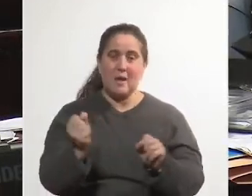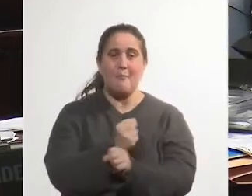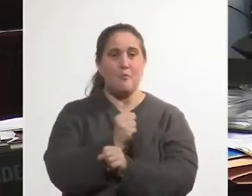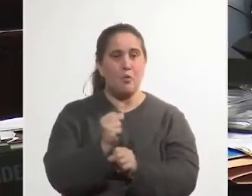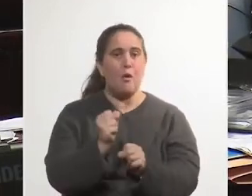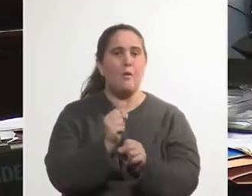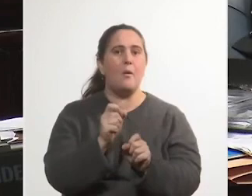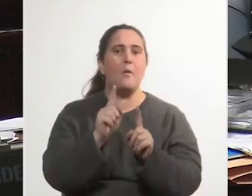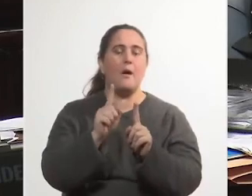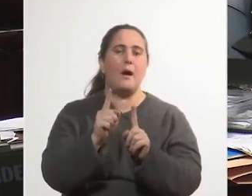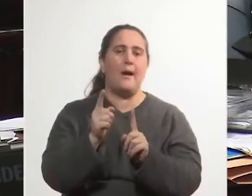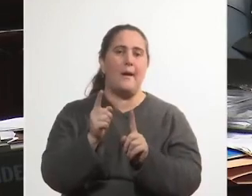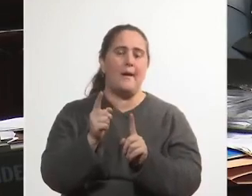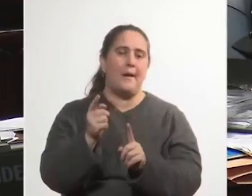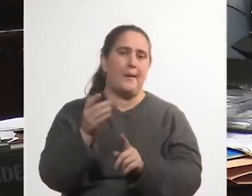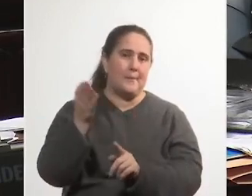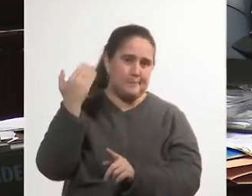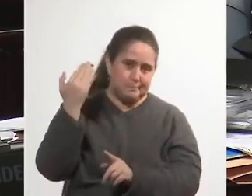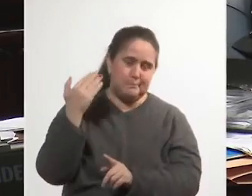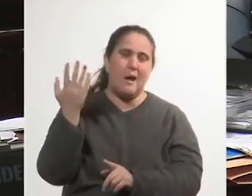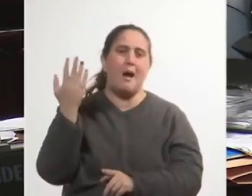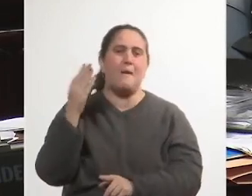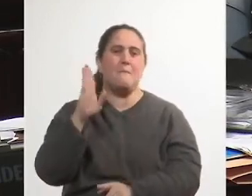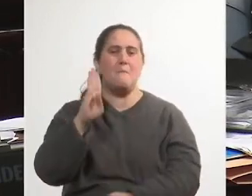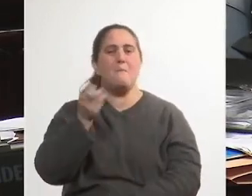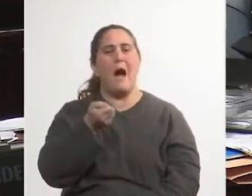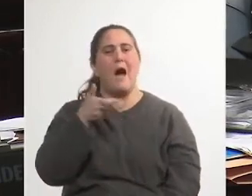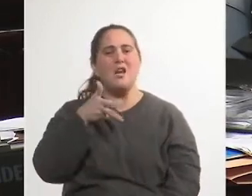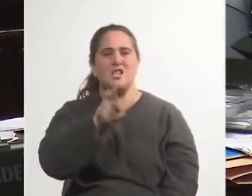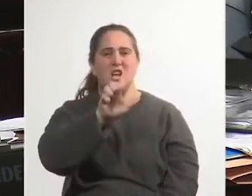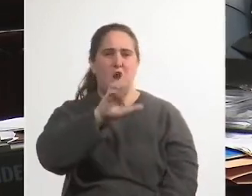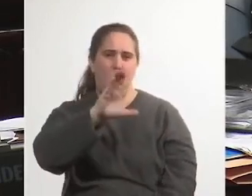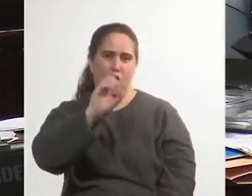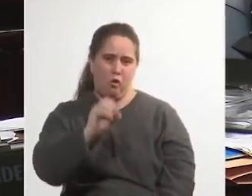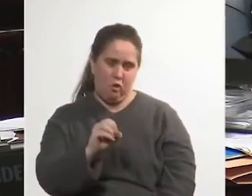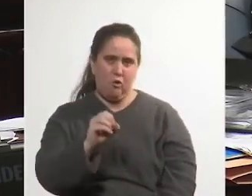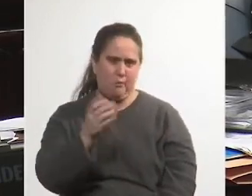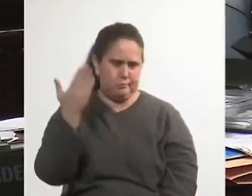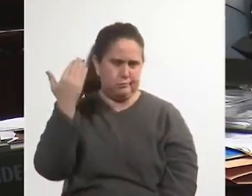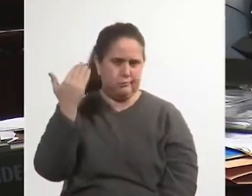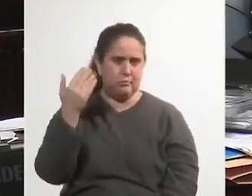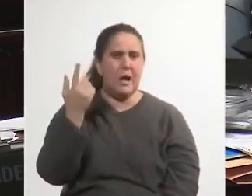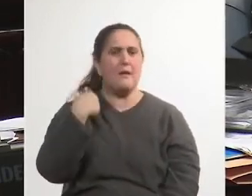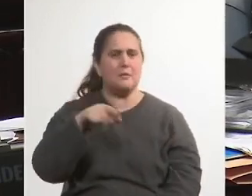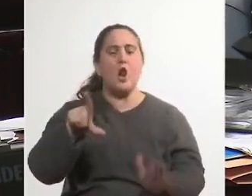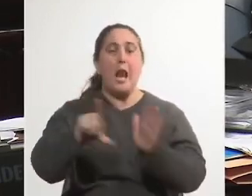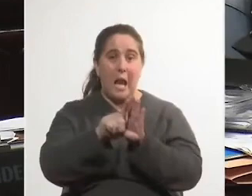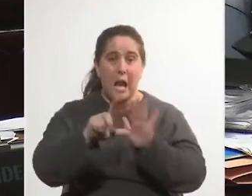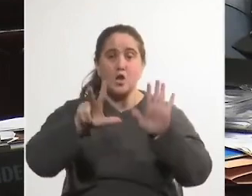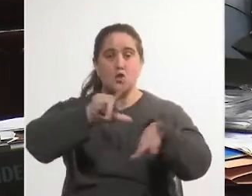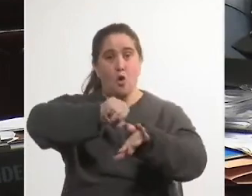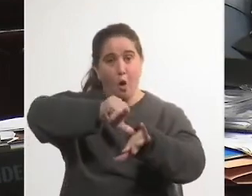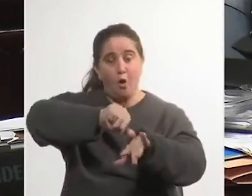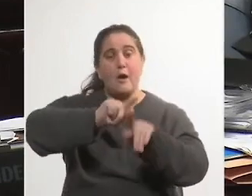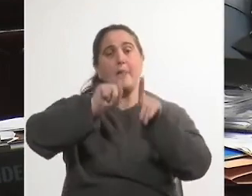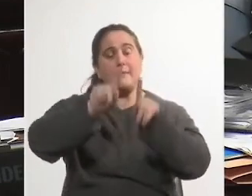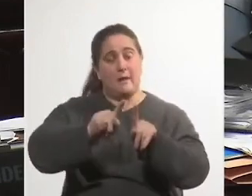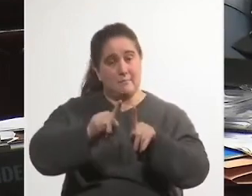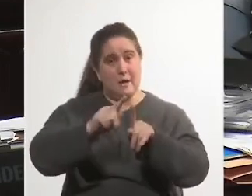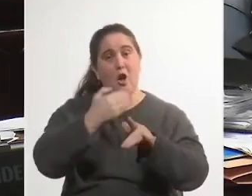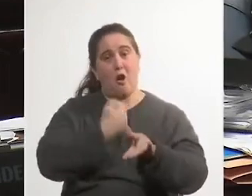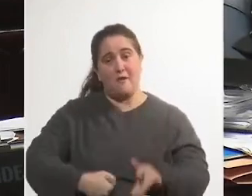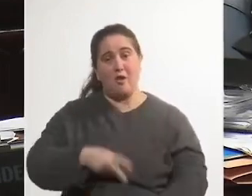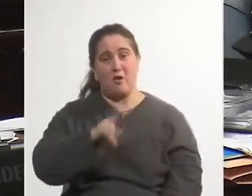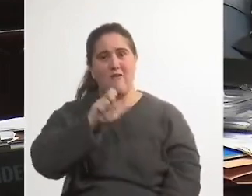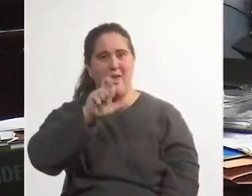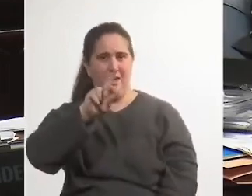aprobado por la COPRIN de Pacheco Areco, o sea, la ley de 8 horas del gobierno de Viera,